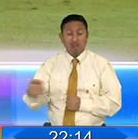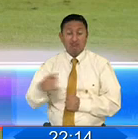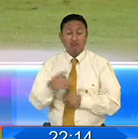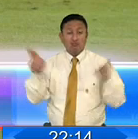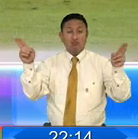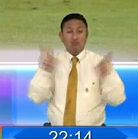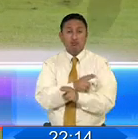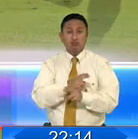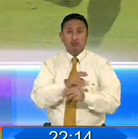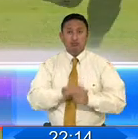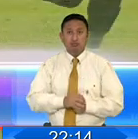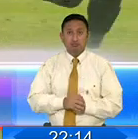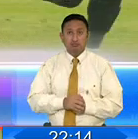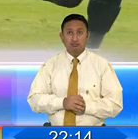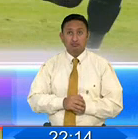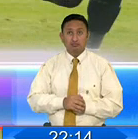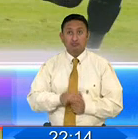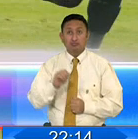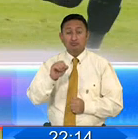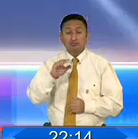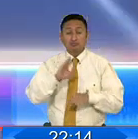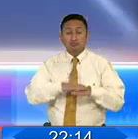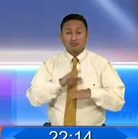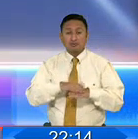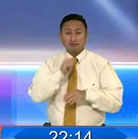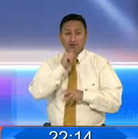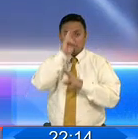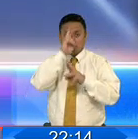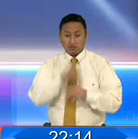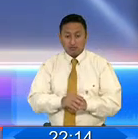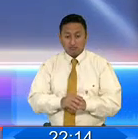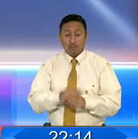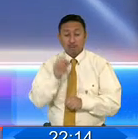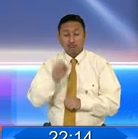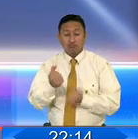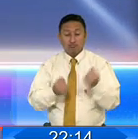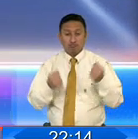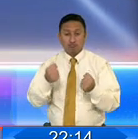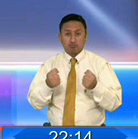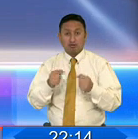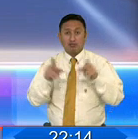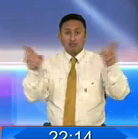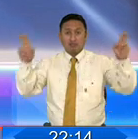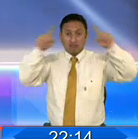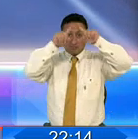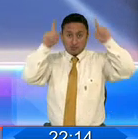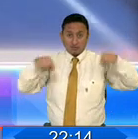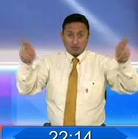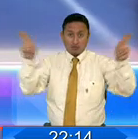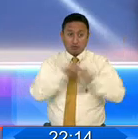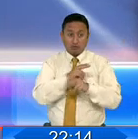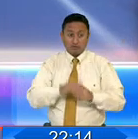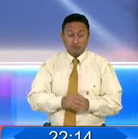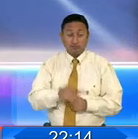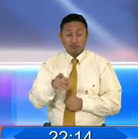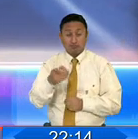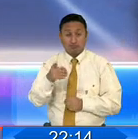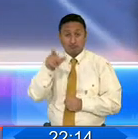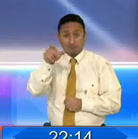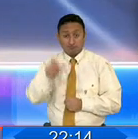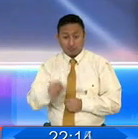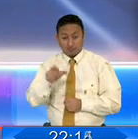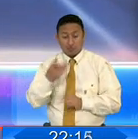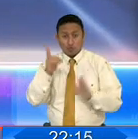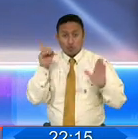evento deportivo privado por supuestos incumplimientos. Ordenó la llegada de una camioneta con sellos de clausura. Amenazó con denunciar a nuestro personal